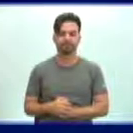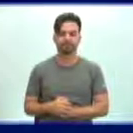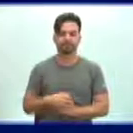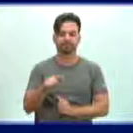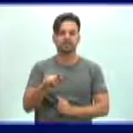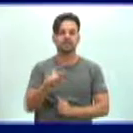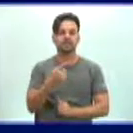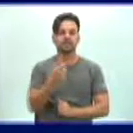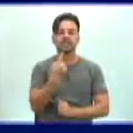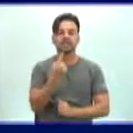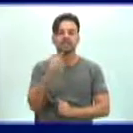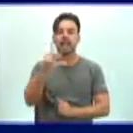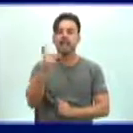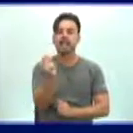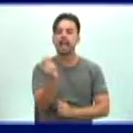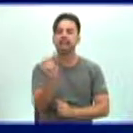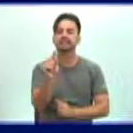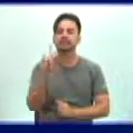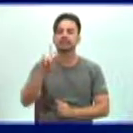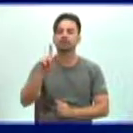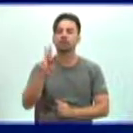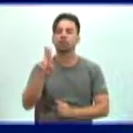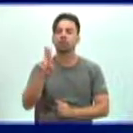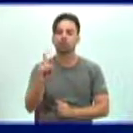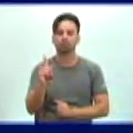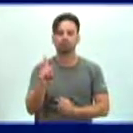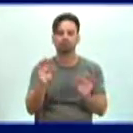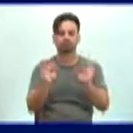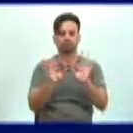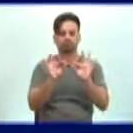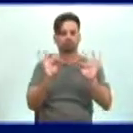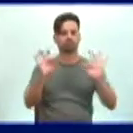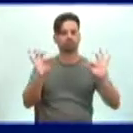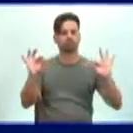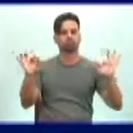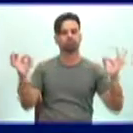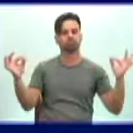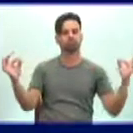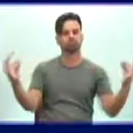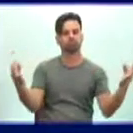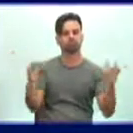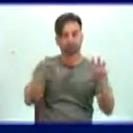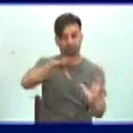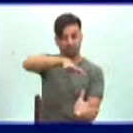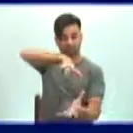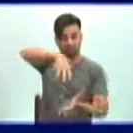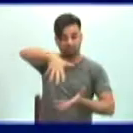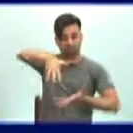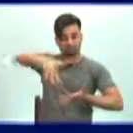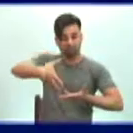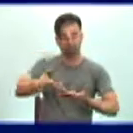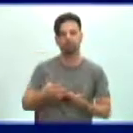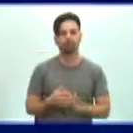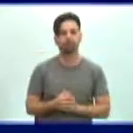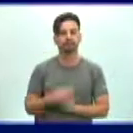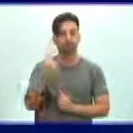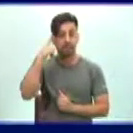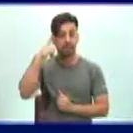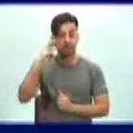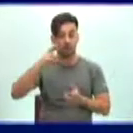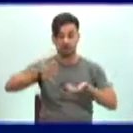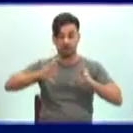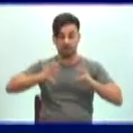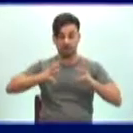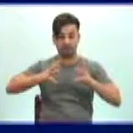refiriendo a que en la medida en que nos alejamos del ecuador, vamos a encontrar, por supuesto, por la forma esférica de